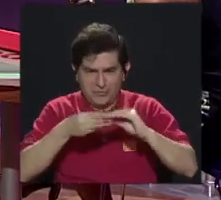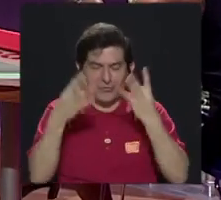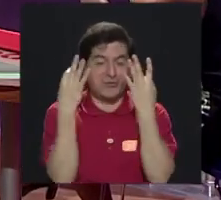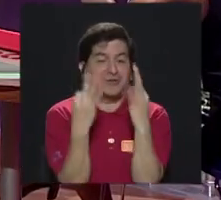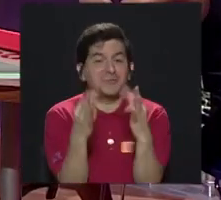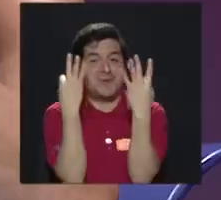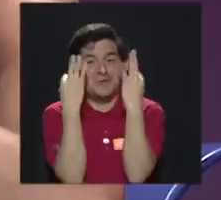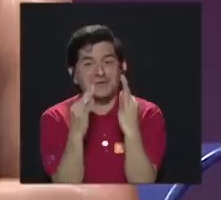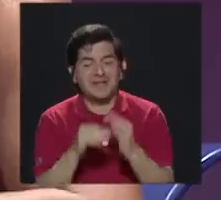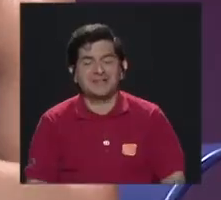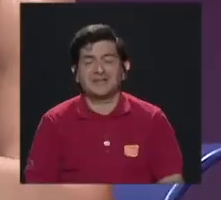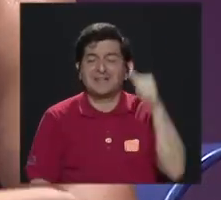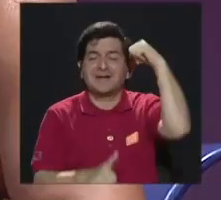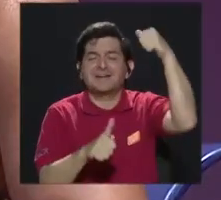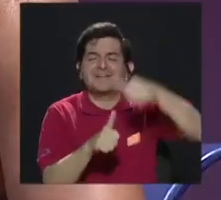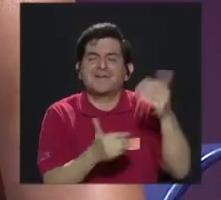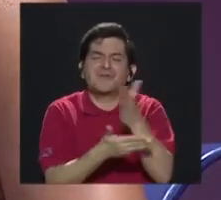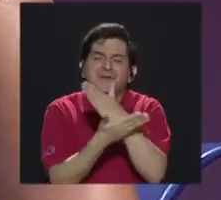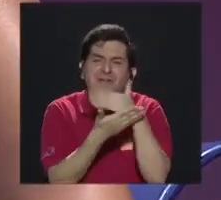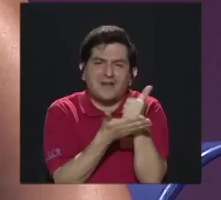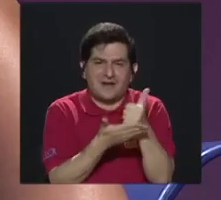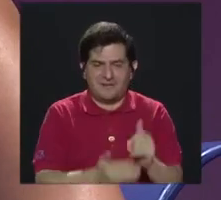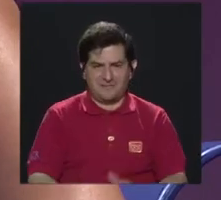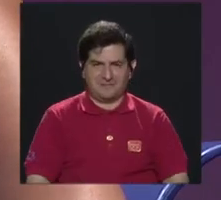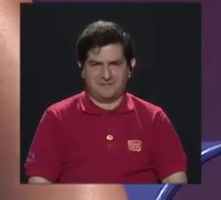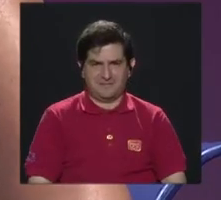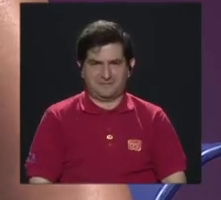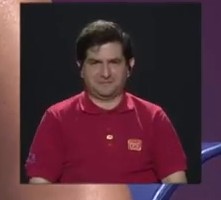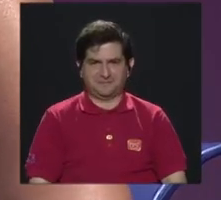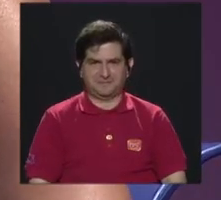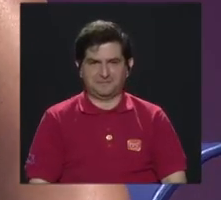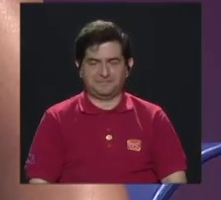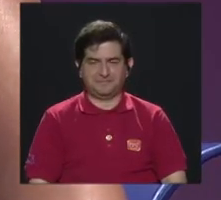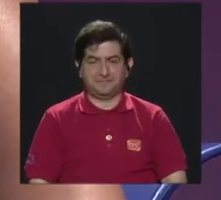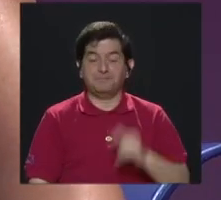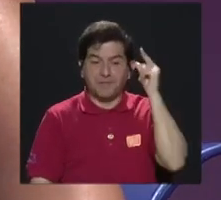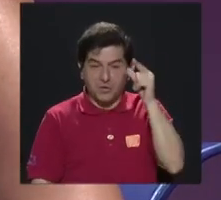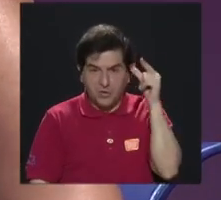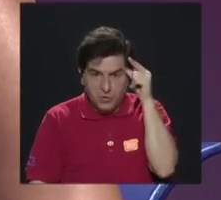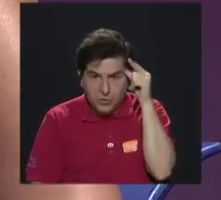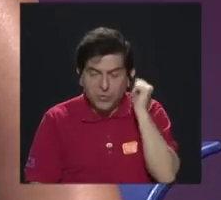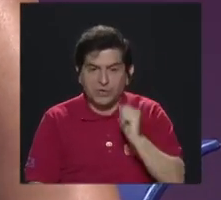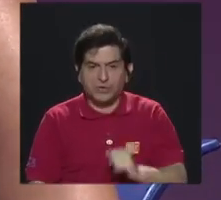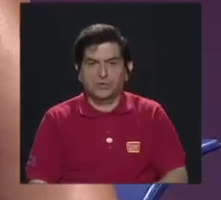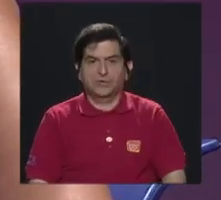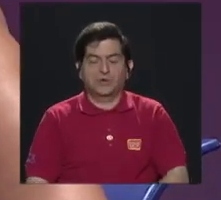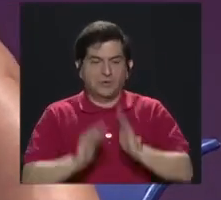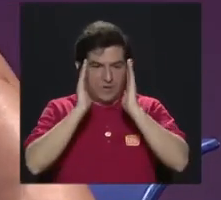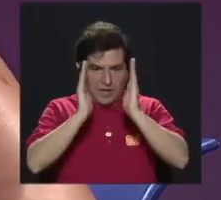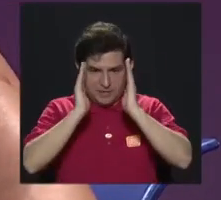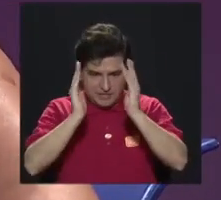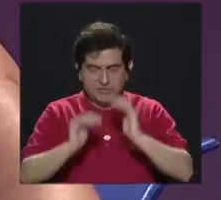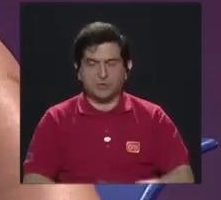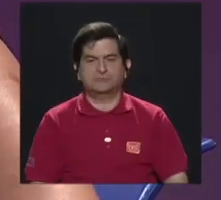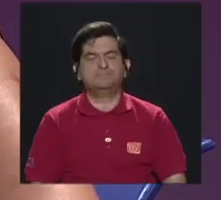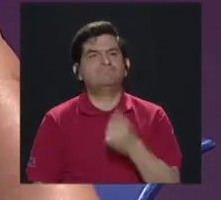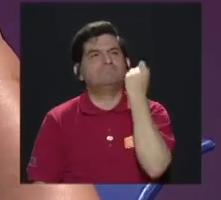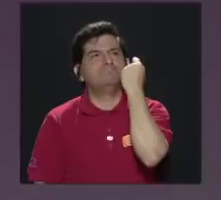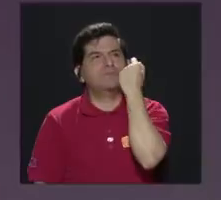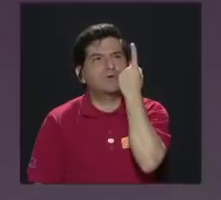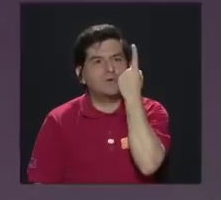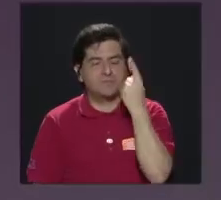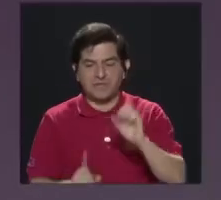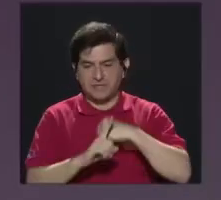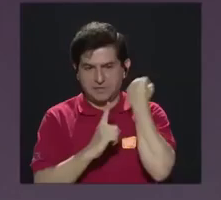tratar de recordar algunas de ellas y, pues, obviamente, atenderlas. Hay que entender que vivimos